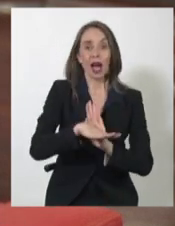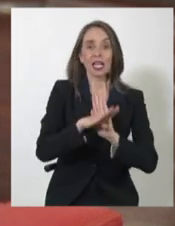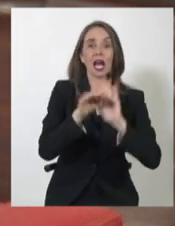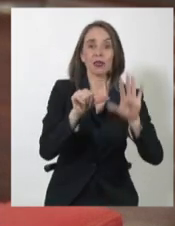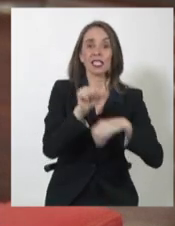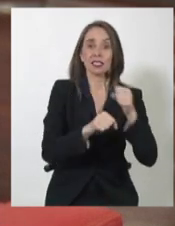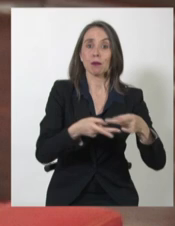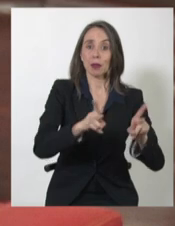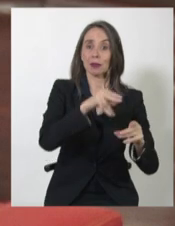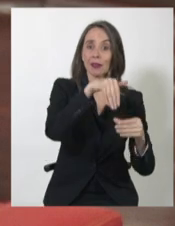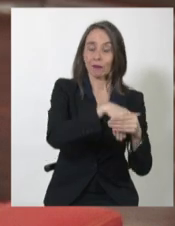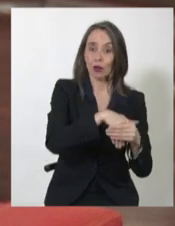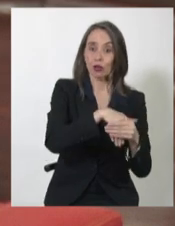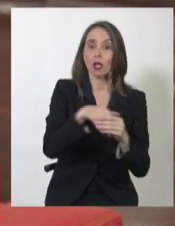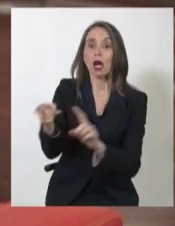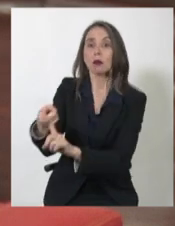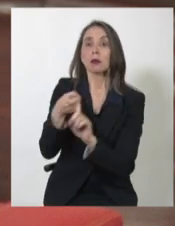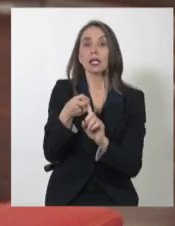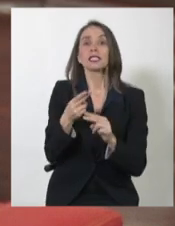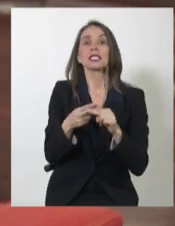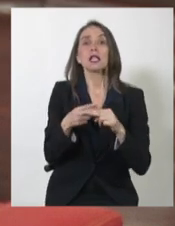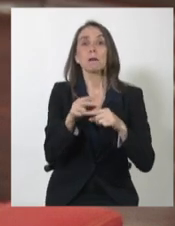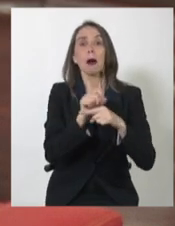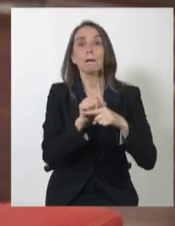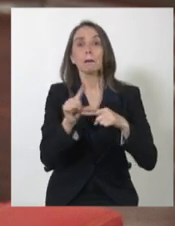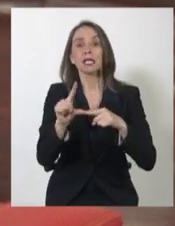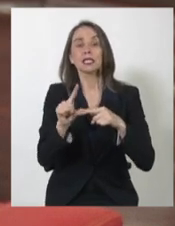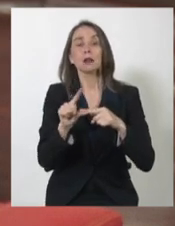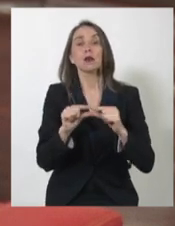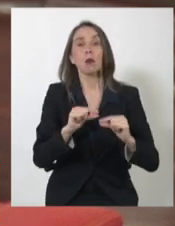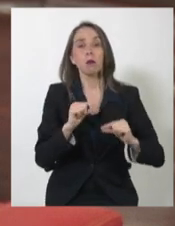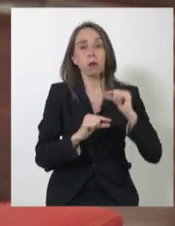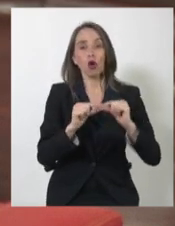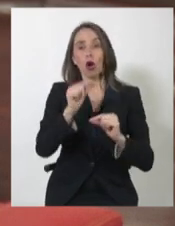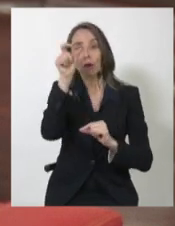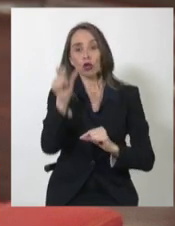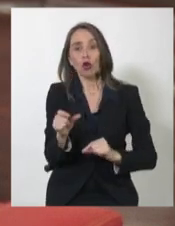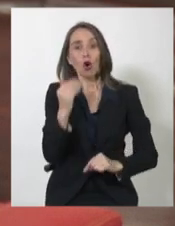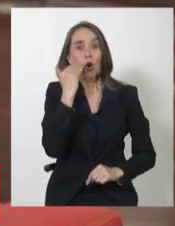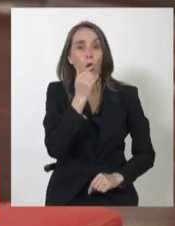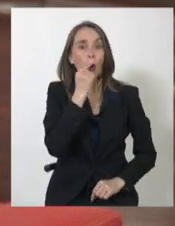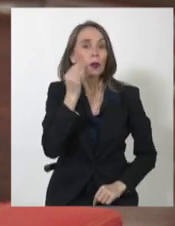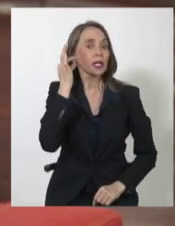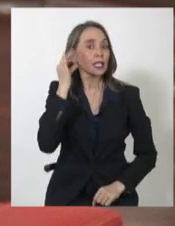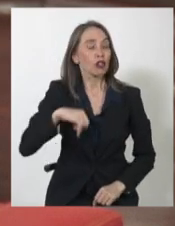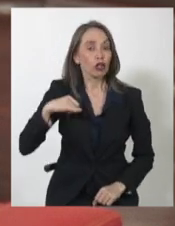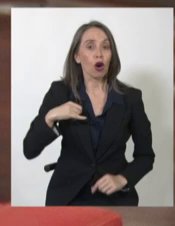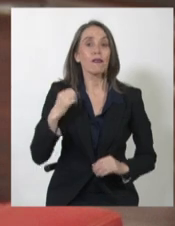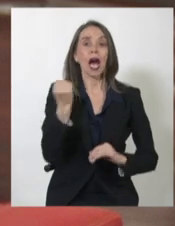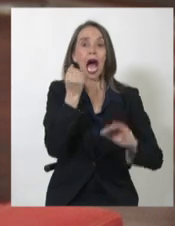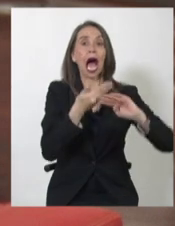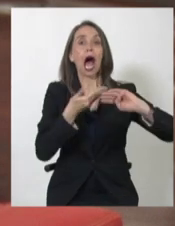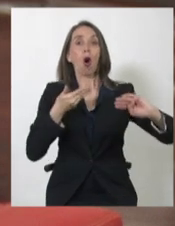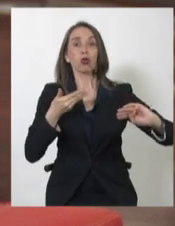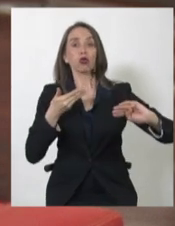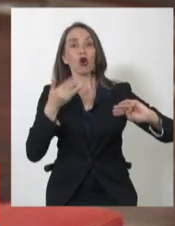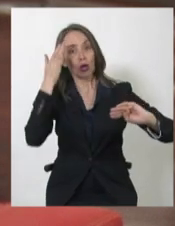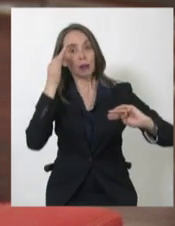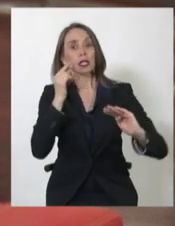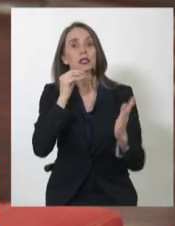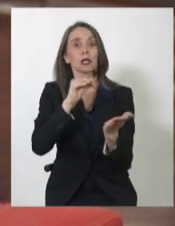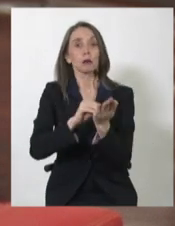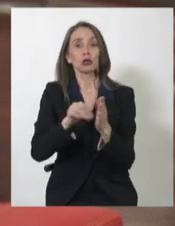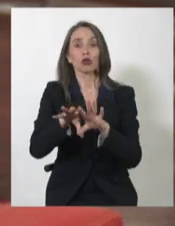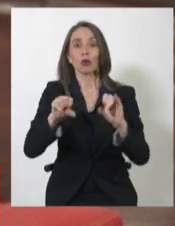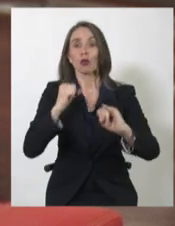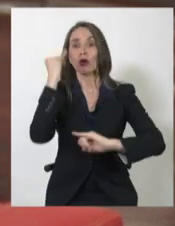es hacernos cargo del principio de la autonomía progresiva, ¿no?, de los niños, niñas y adolescentes, reconocido en los tratados